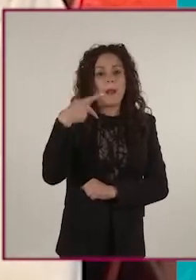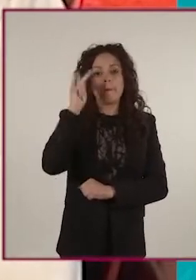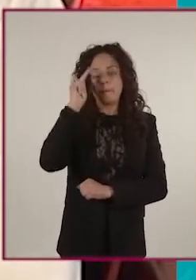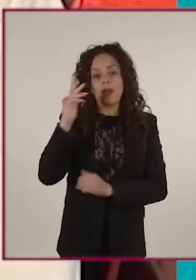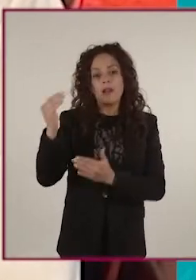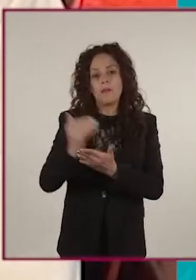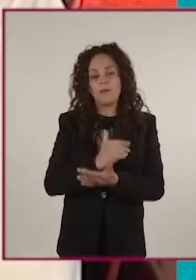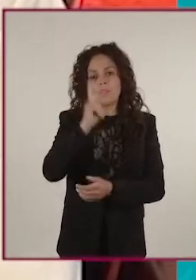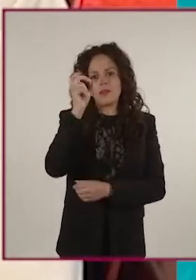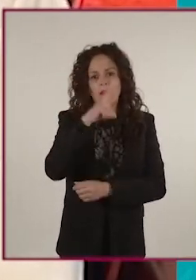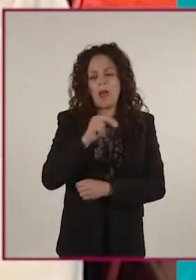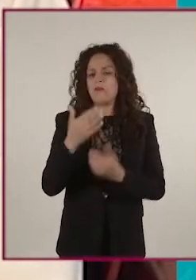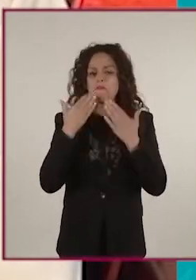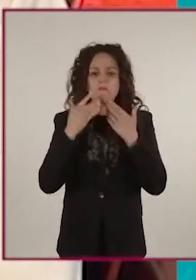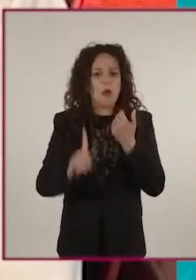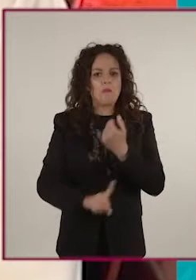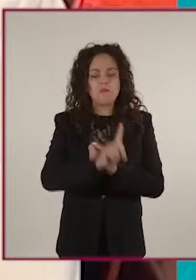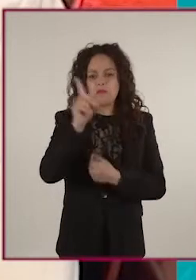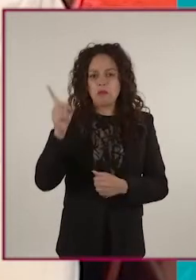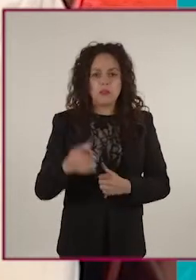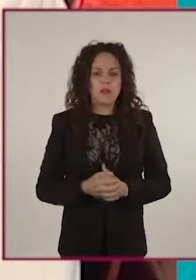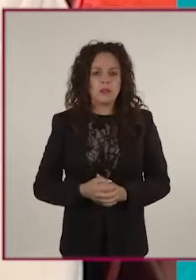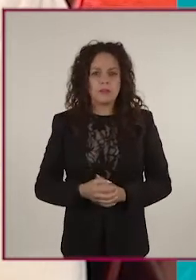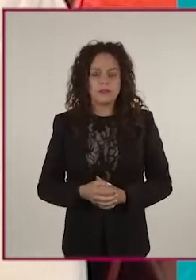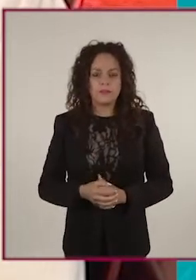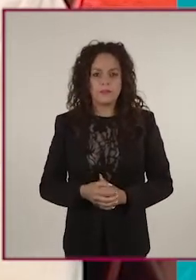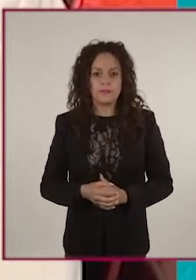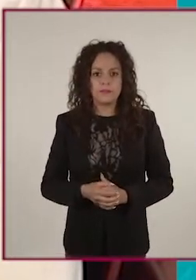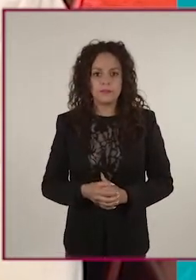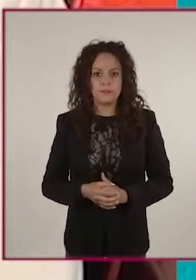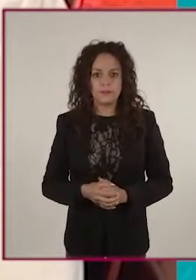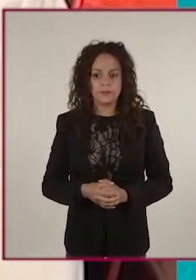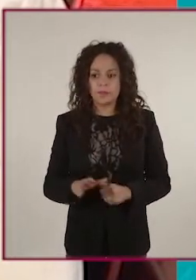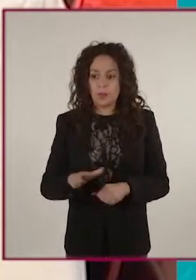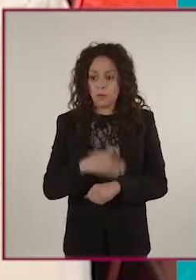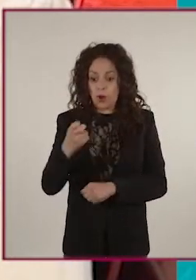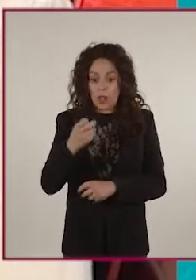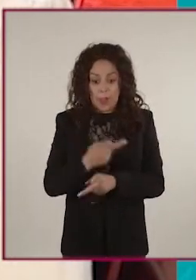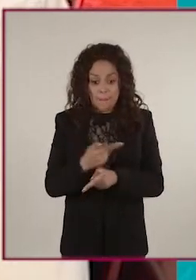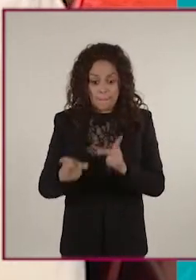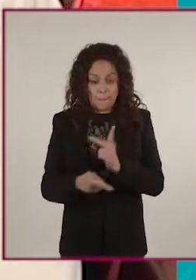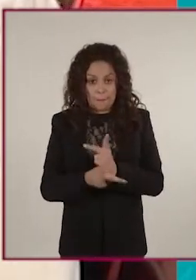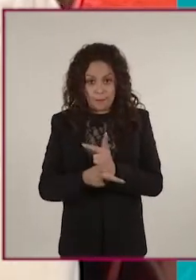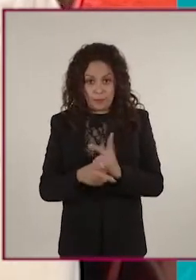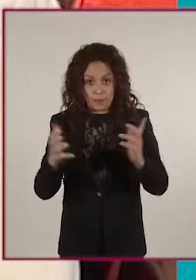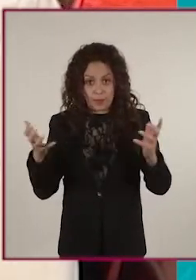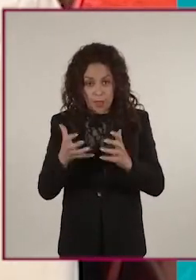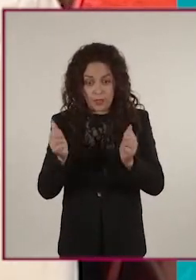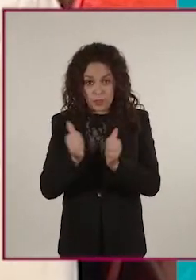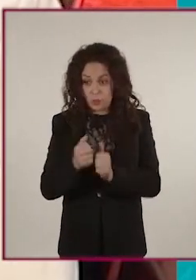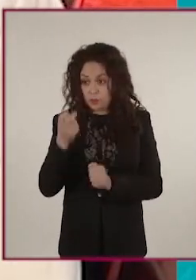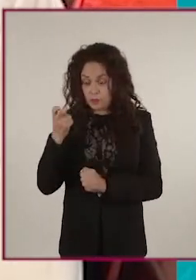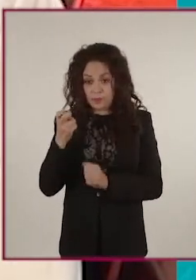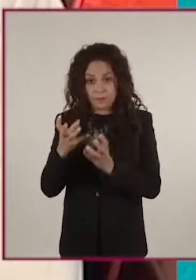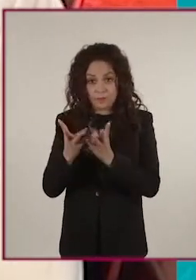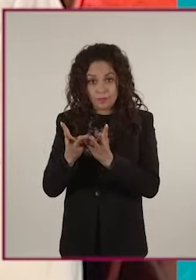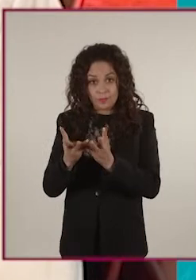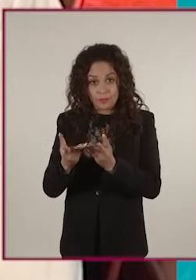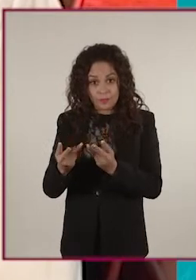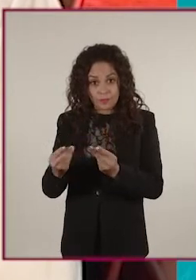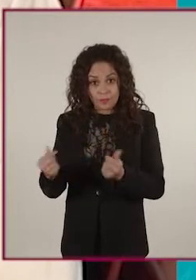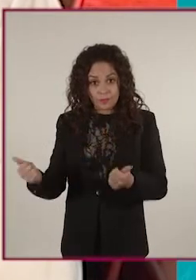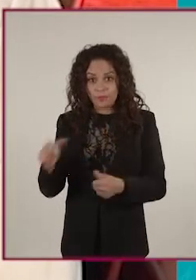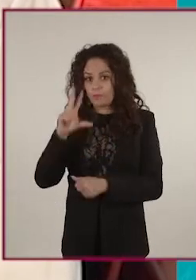un problema ambiental, ¿no? Sin dañar el ambiente, porque los productos que se obtienen de esa degradación no son de ninguna